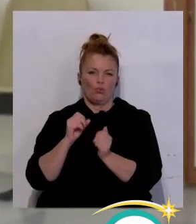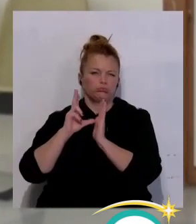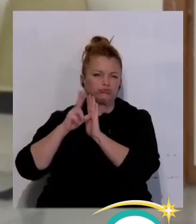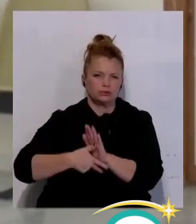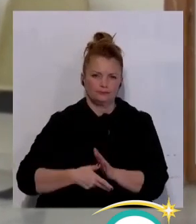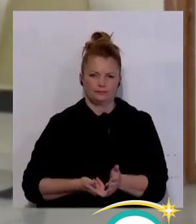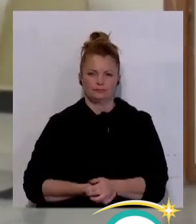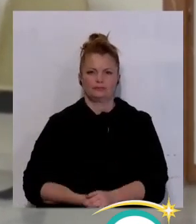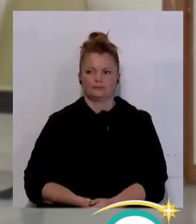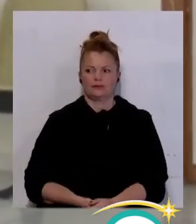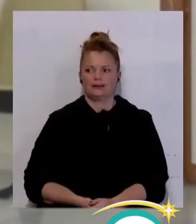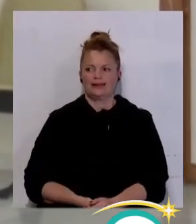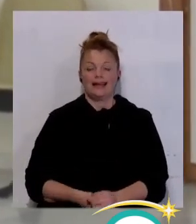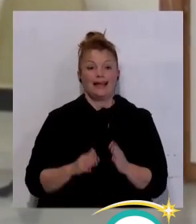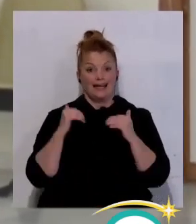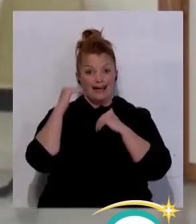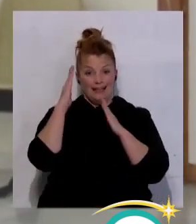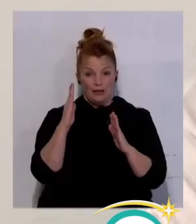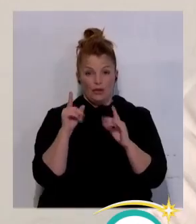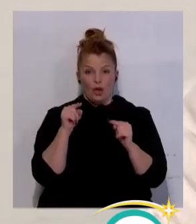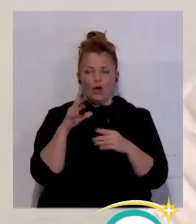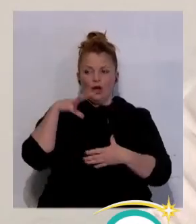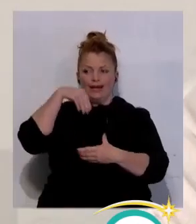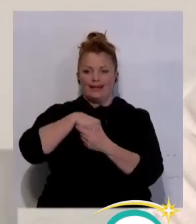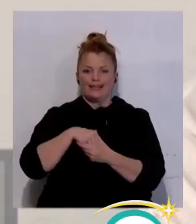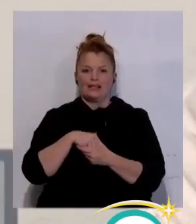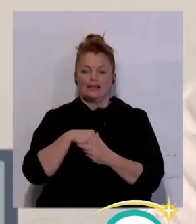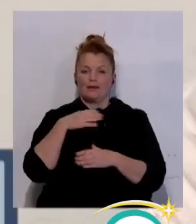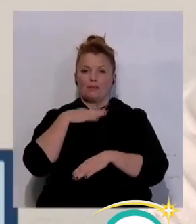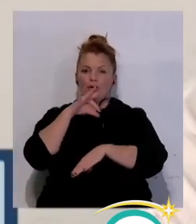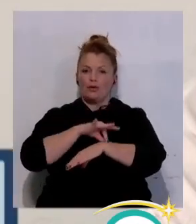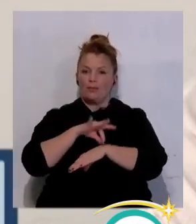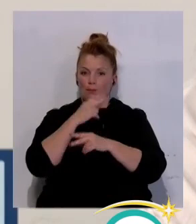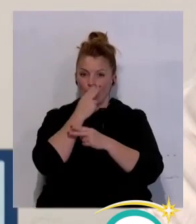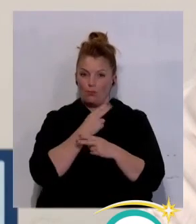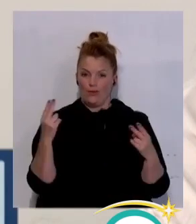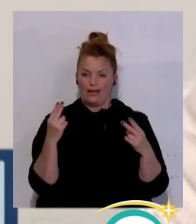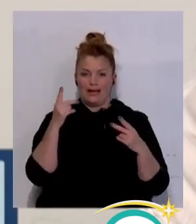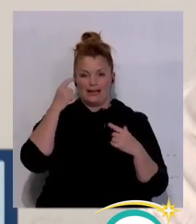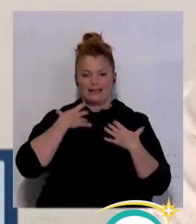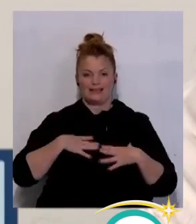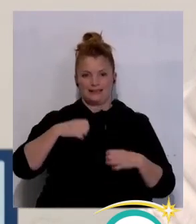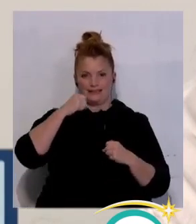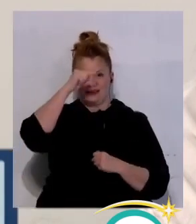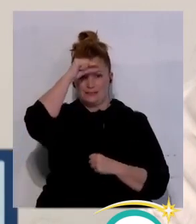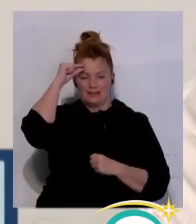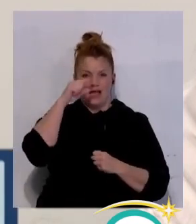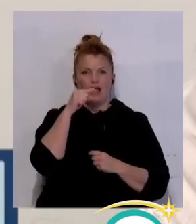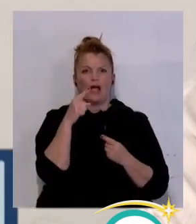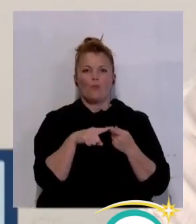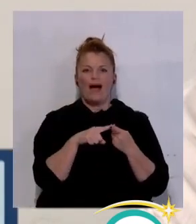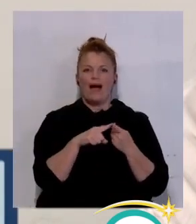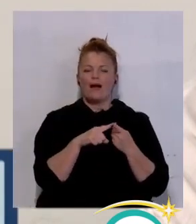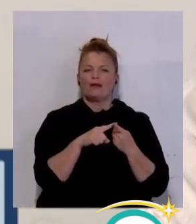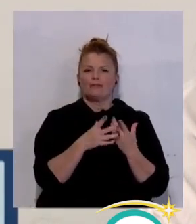La atención en la sanidad pública de la salud mental no es que sea deficitaria,